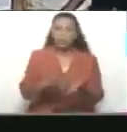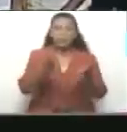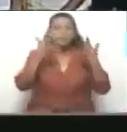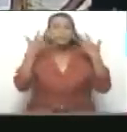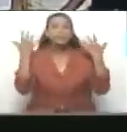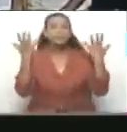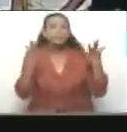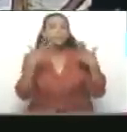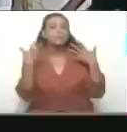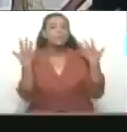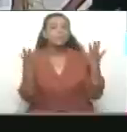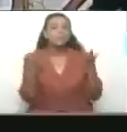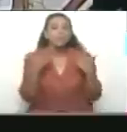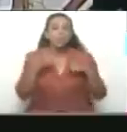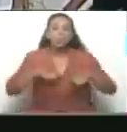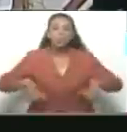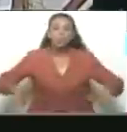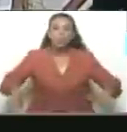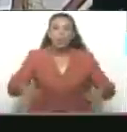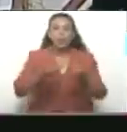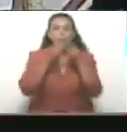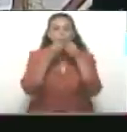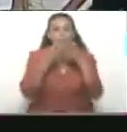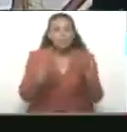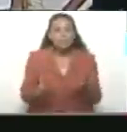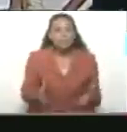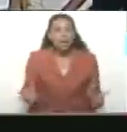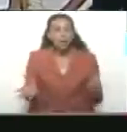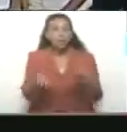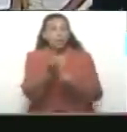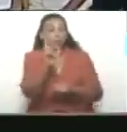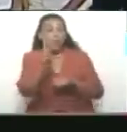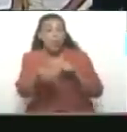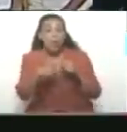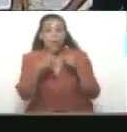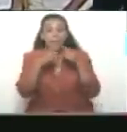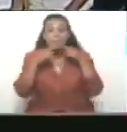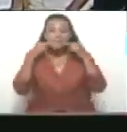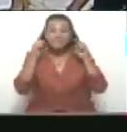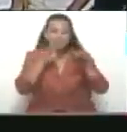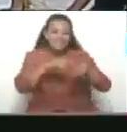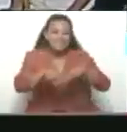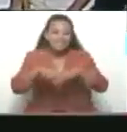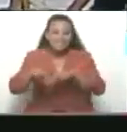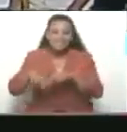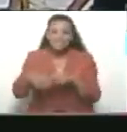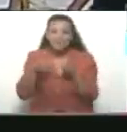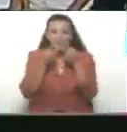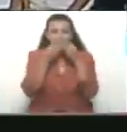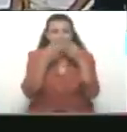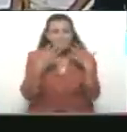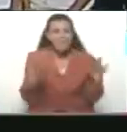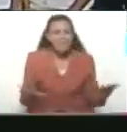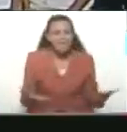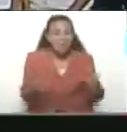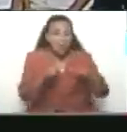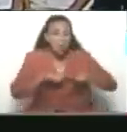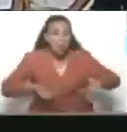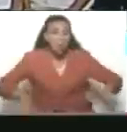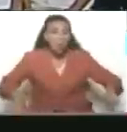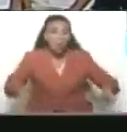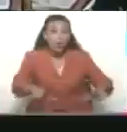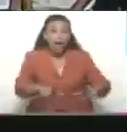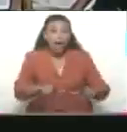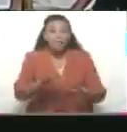que es el ambiente aquí y encontrarnos luego con la cara de los niños no los niños que ahora van a tener después